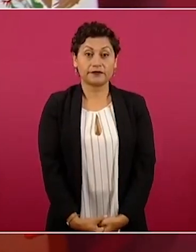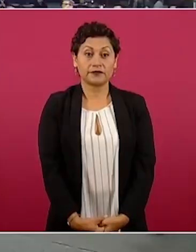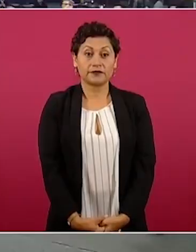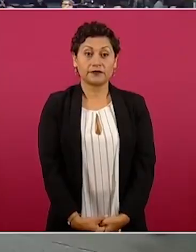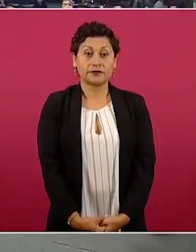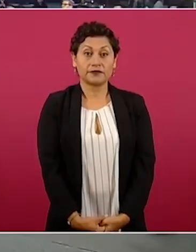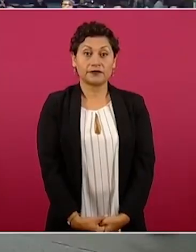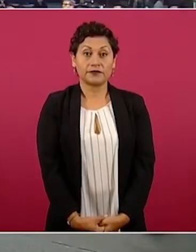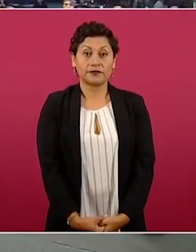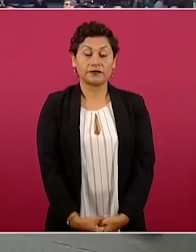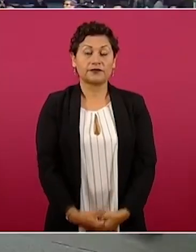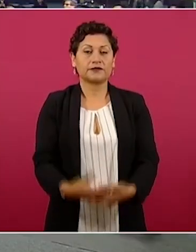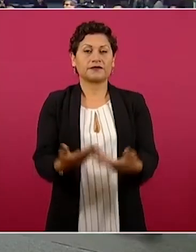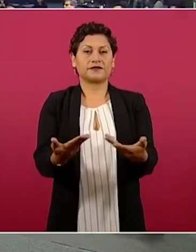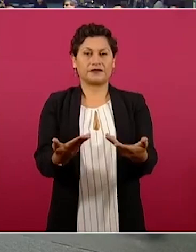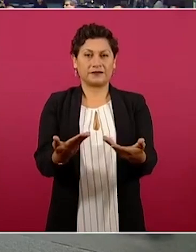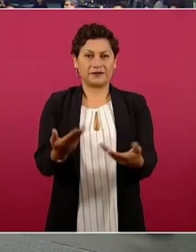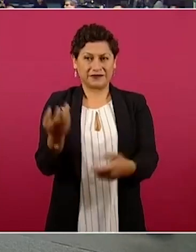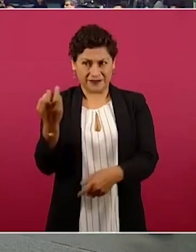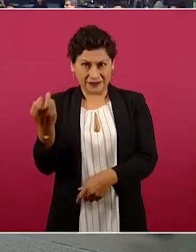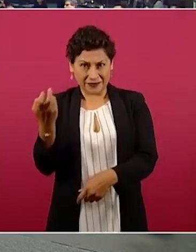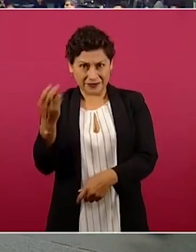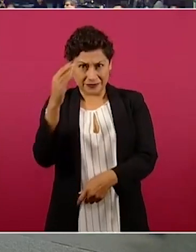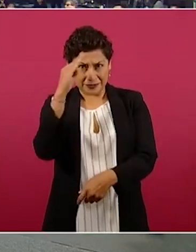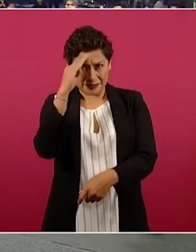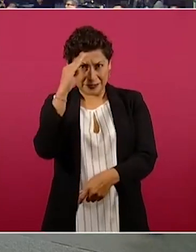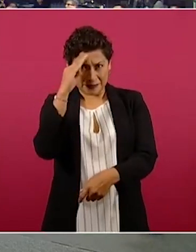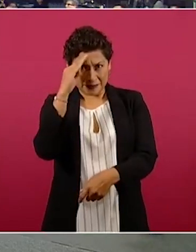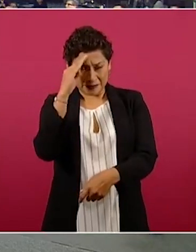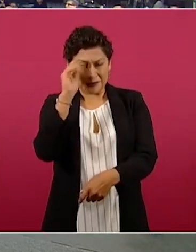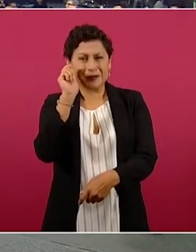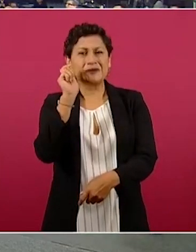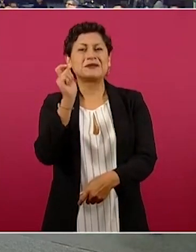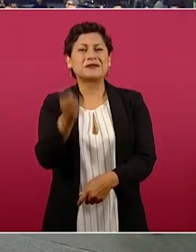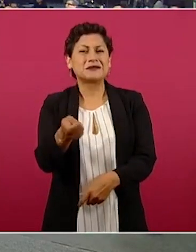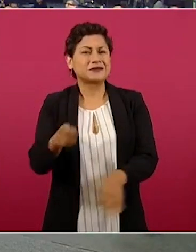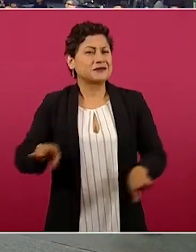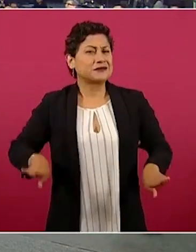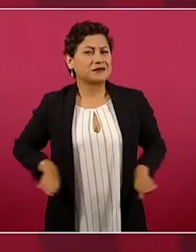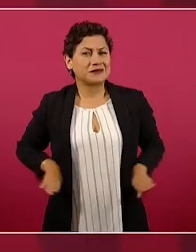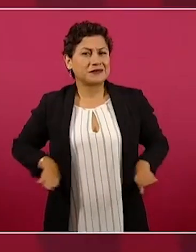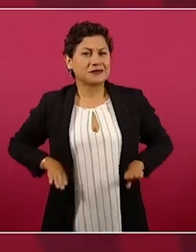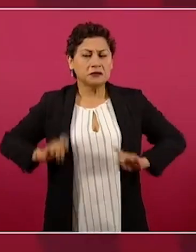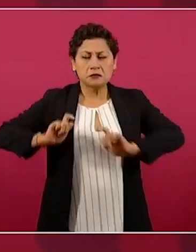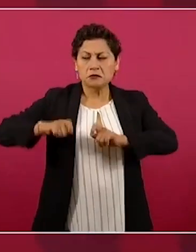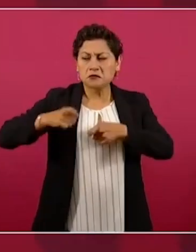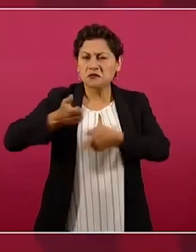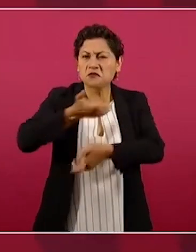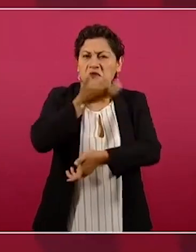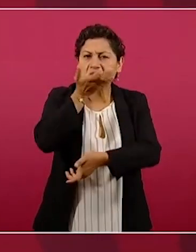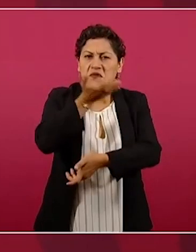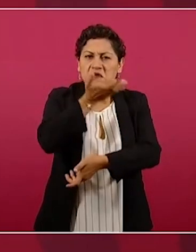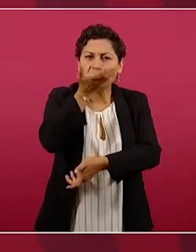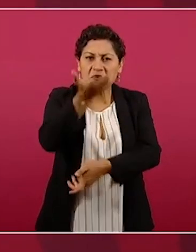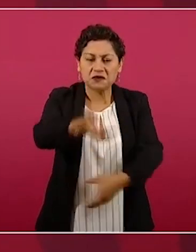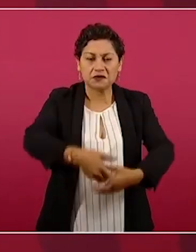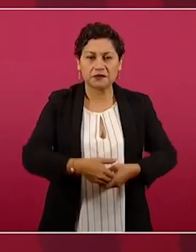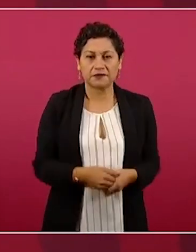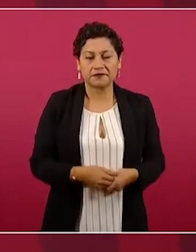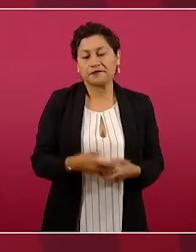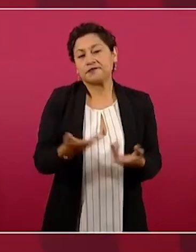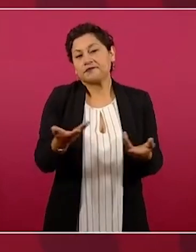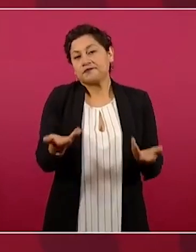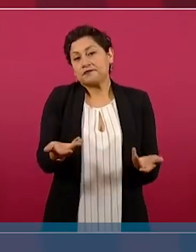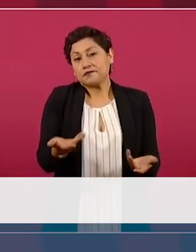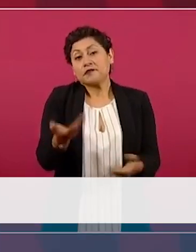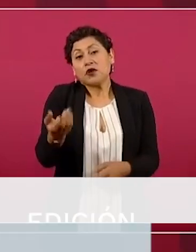y protegidos, los pobres delincuentes. Pero se lo repito, los asesinos, violadores y secuestradores son bestias que no merecen ningún